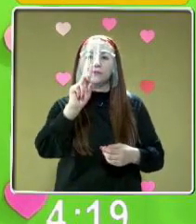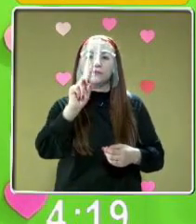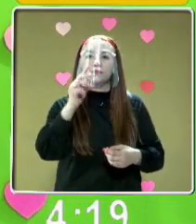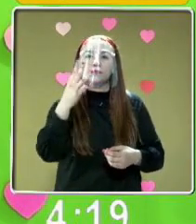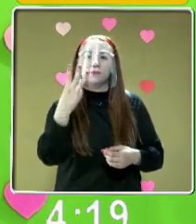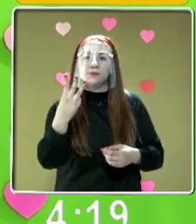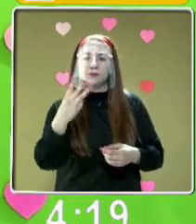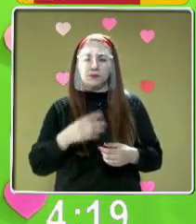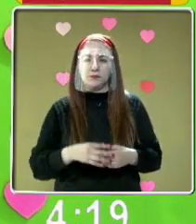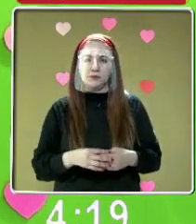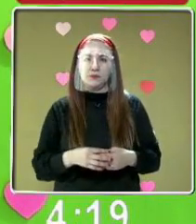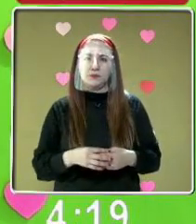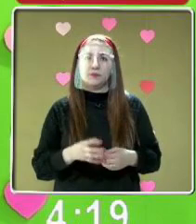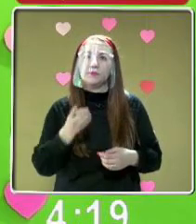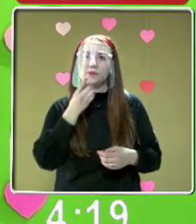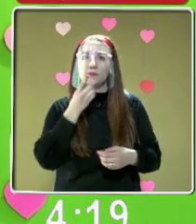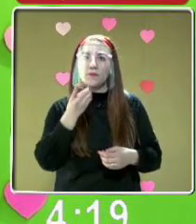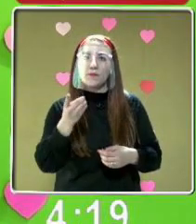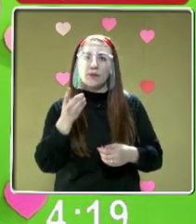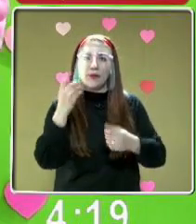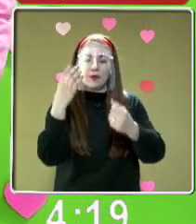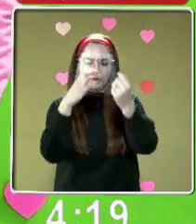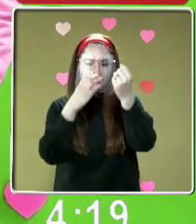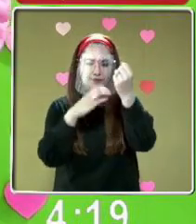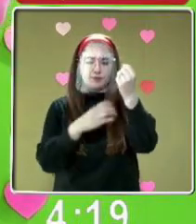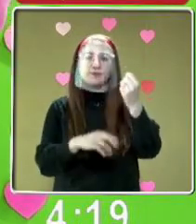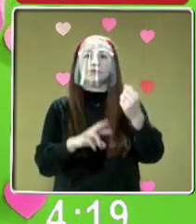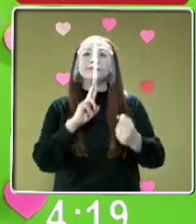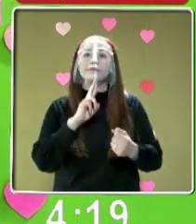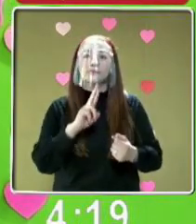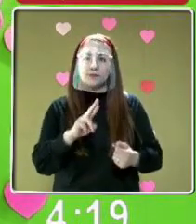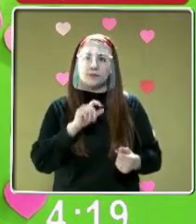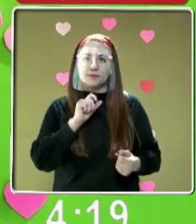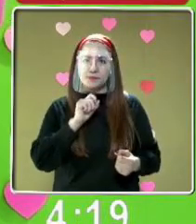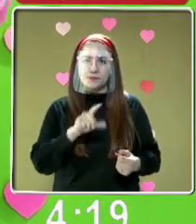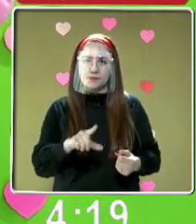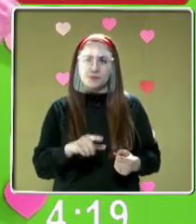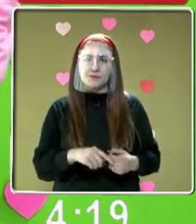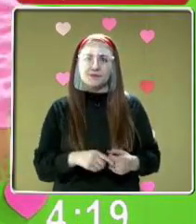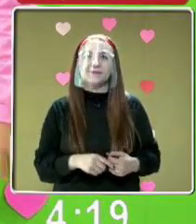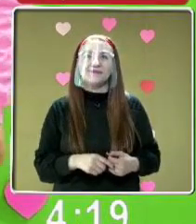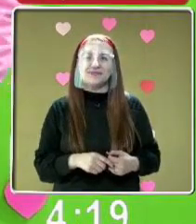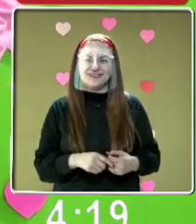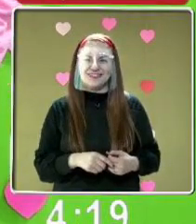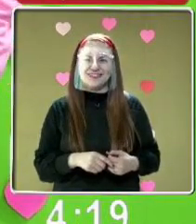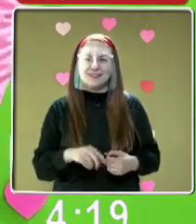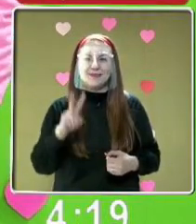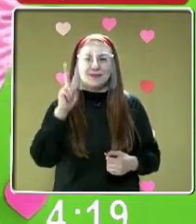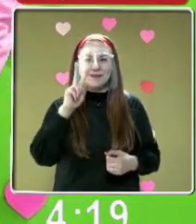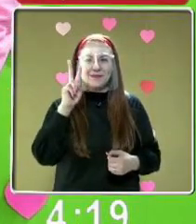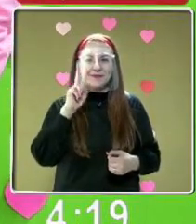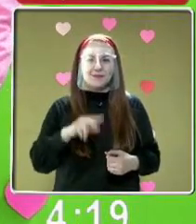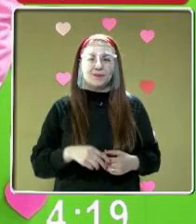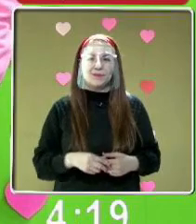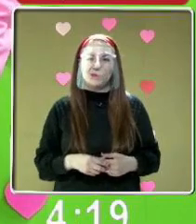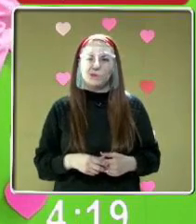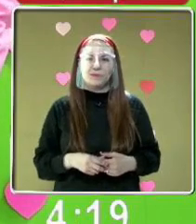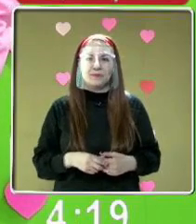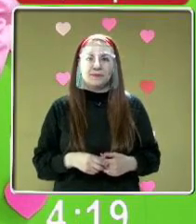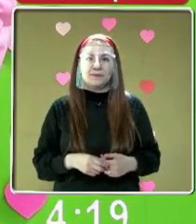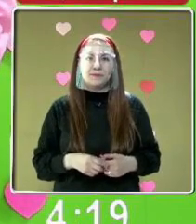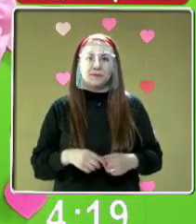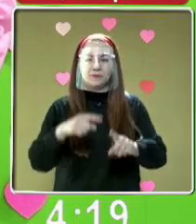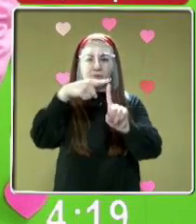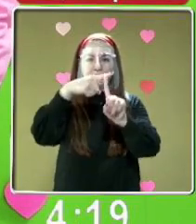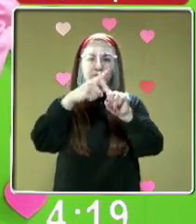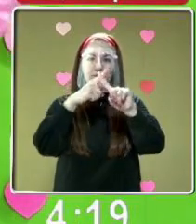algunos comentarios que aquí dice, incluso ya está la respuesta. Hasta eso quiere decir que han estado poniendo respuesta. Mucha atención a sus clases. Pero sí, es por 11,